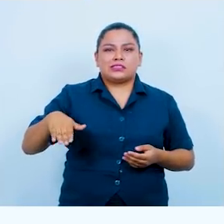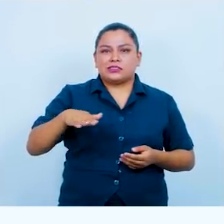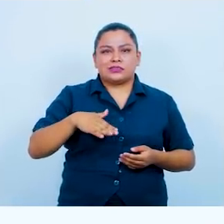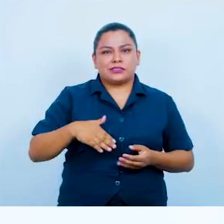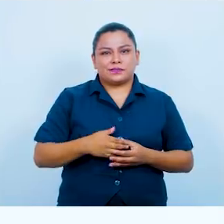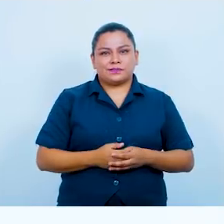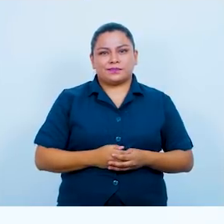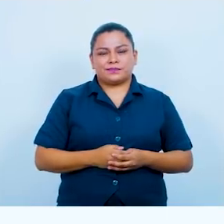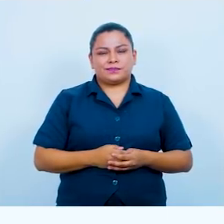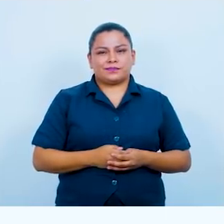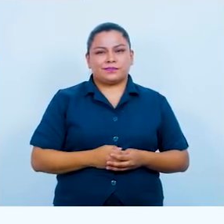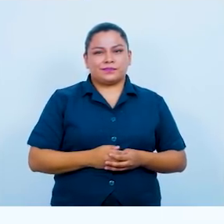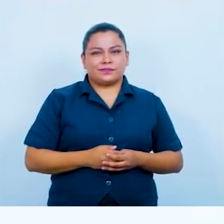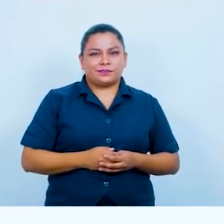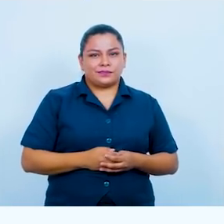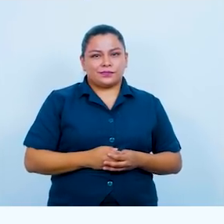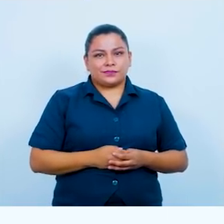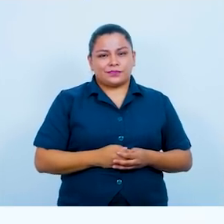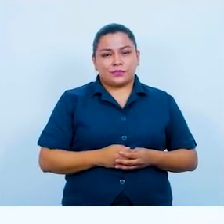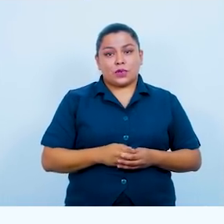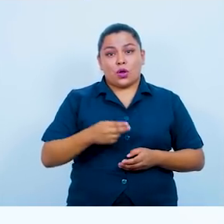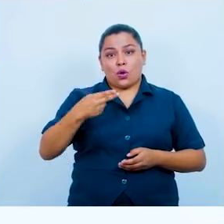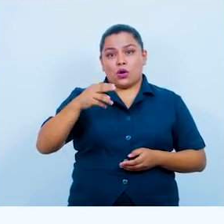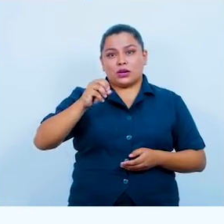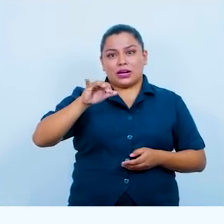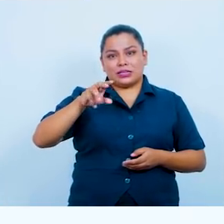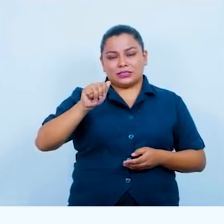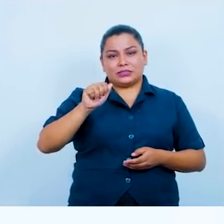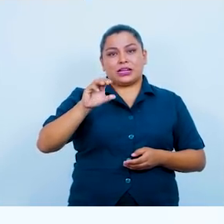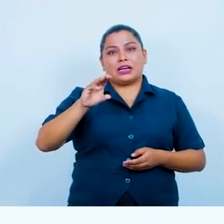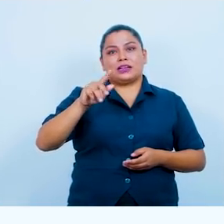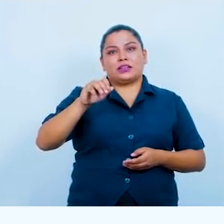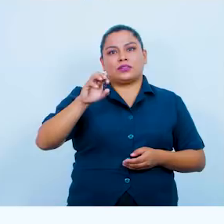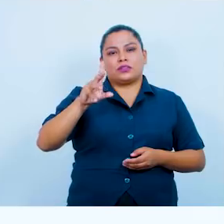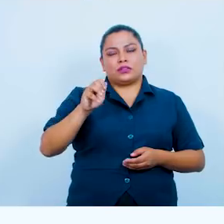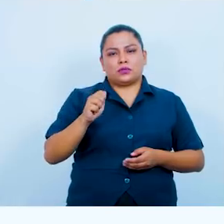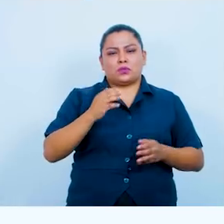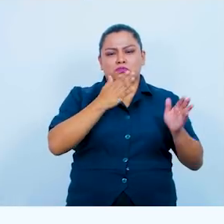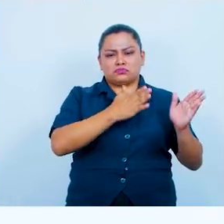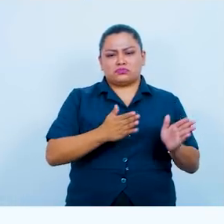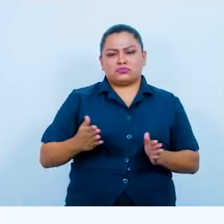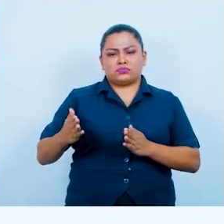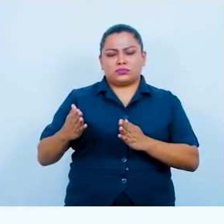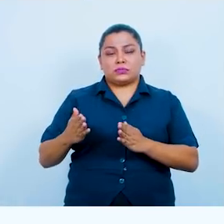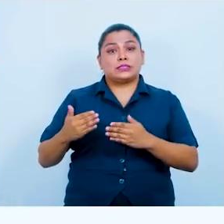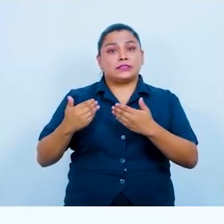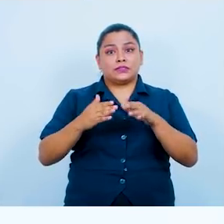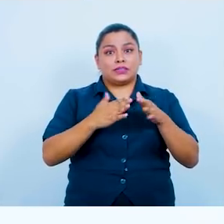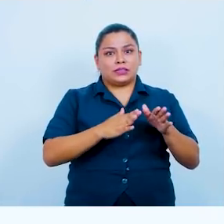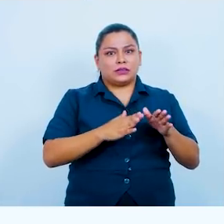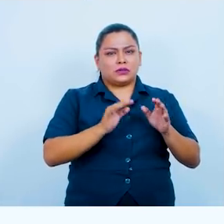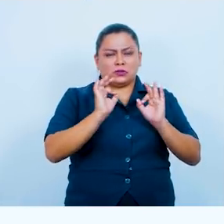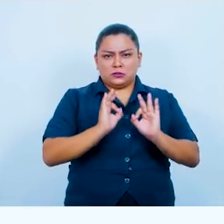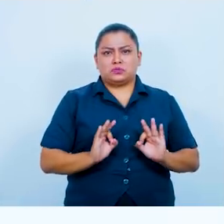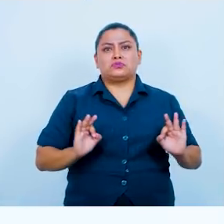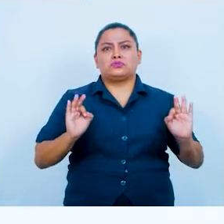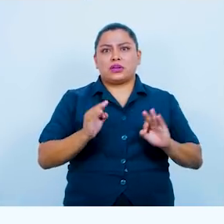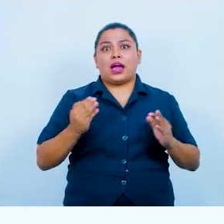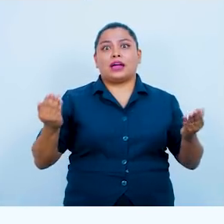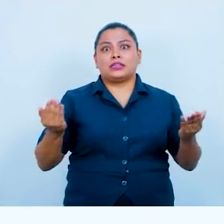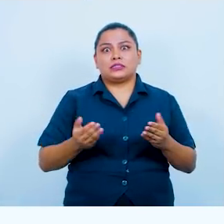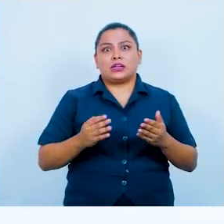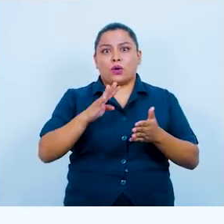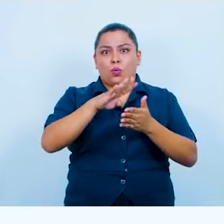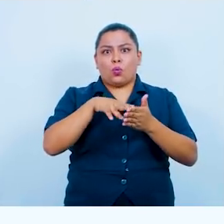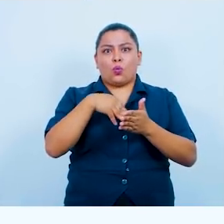diversos. Hojas de cálculo. Permiten la organización de información diversa. Es perfecta para crear